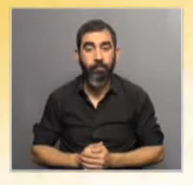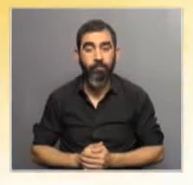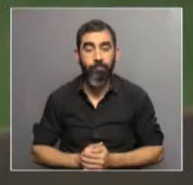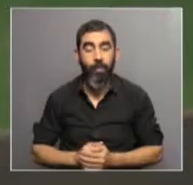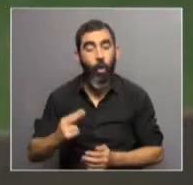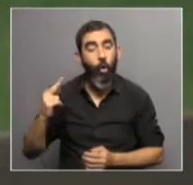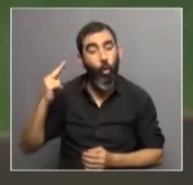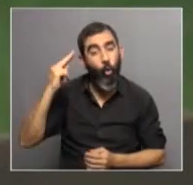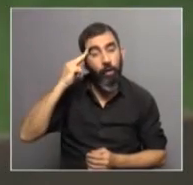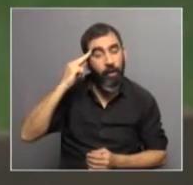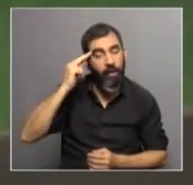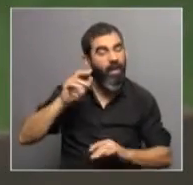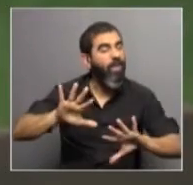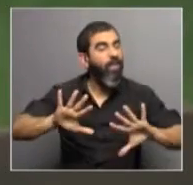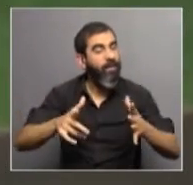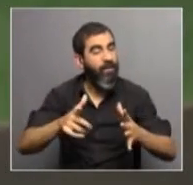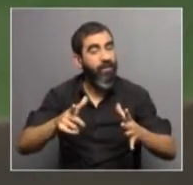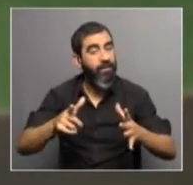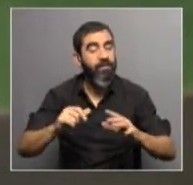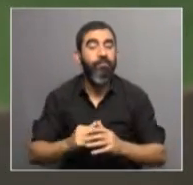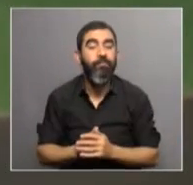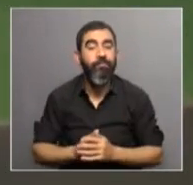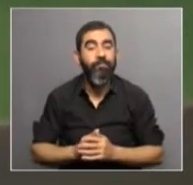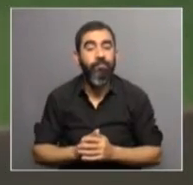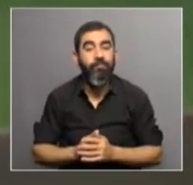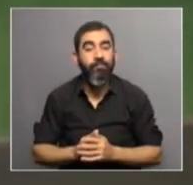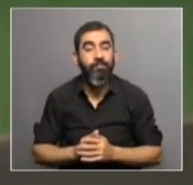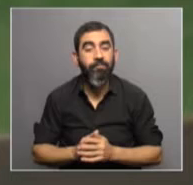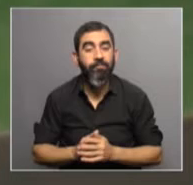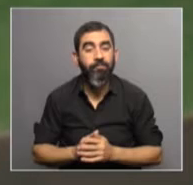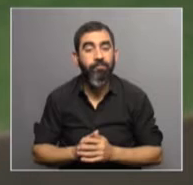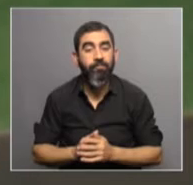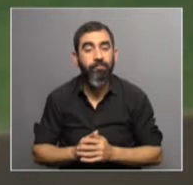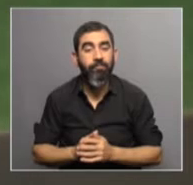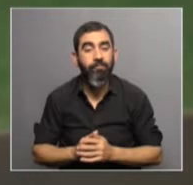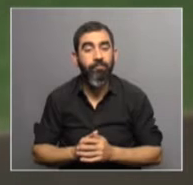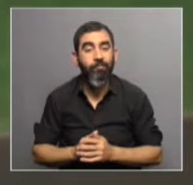La nostalgia es un sentido, digamos,